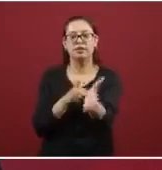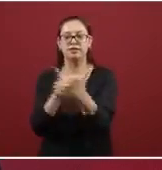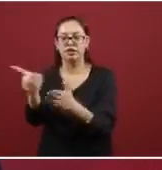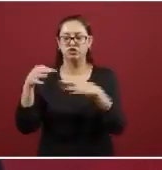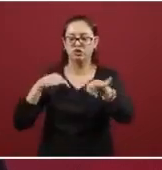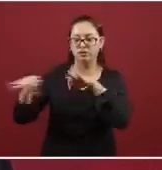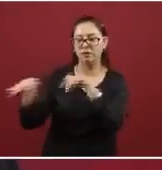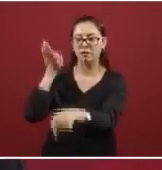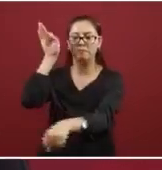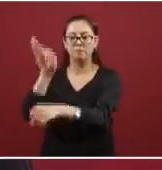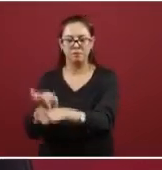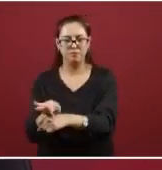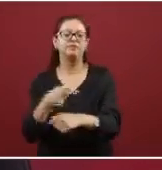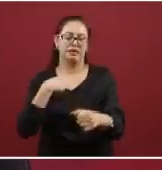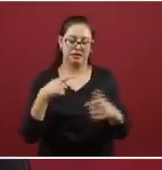derechos laborales.